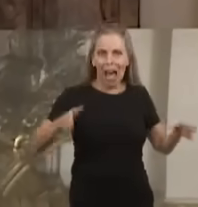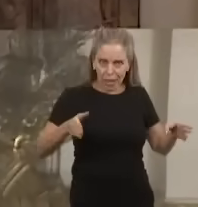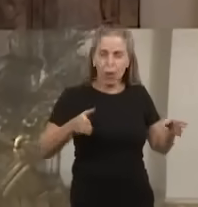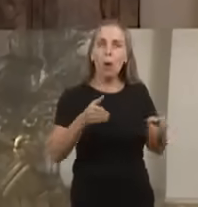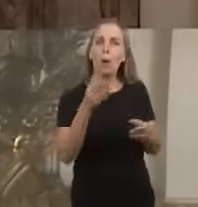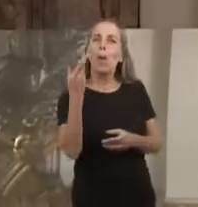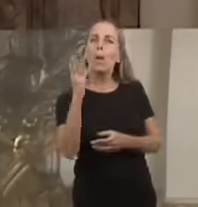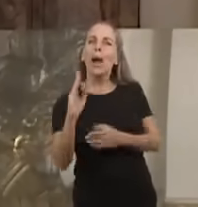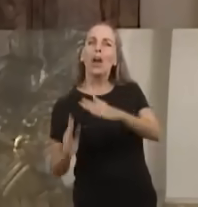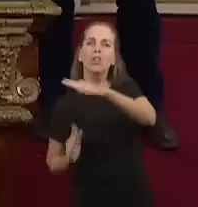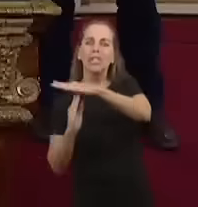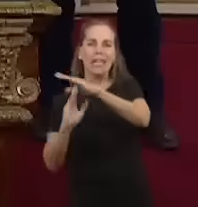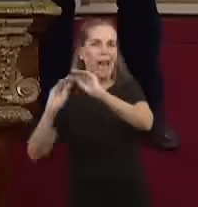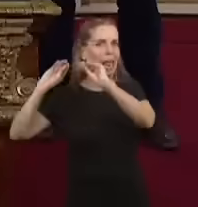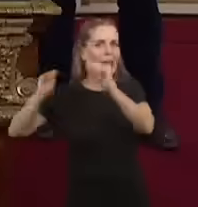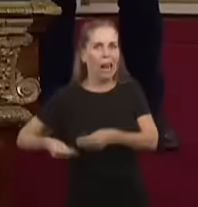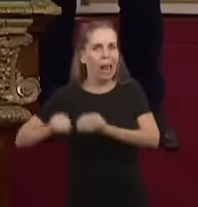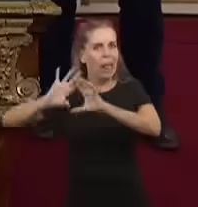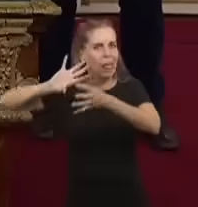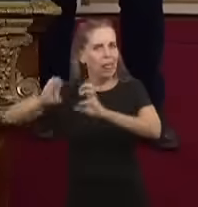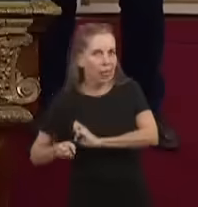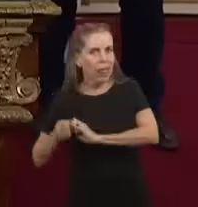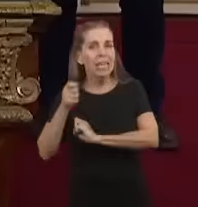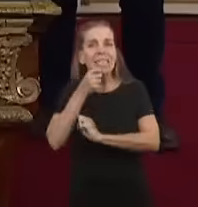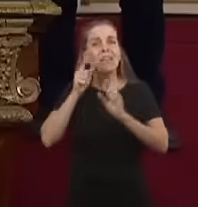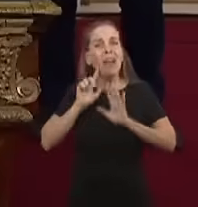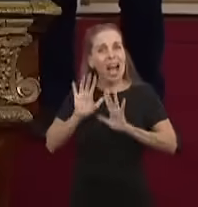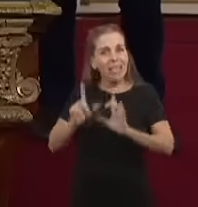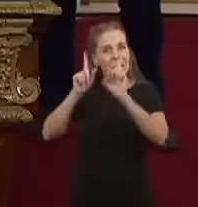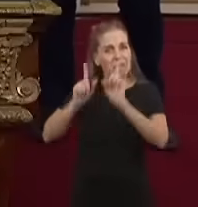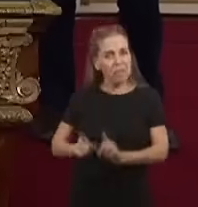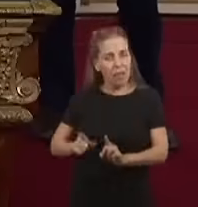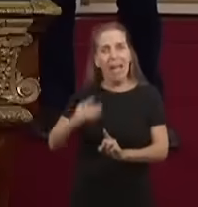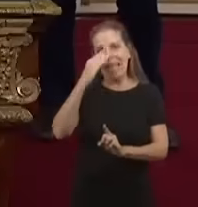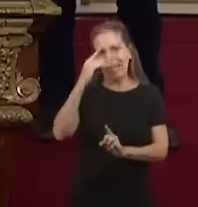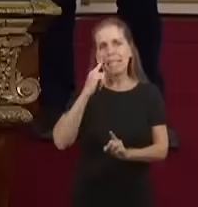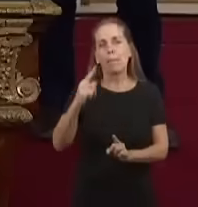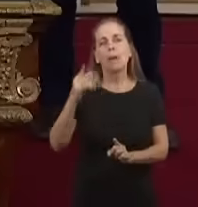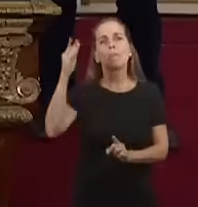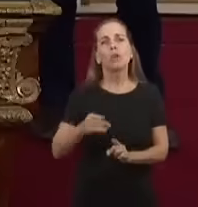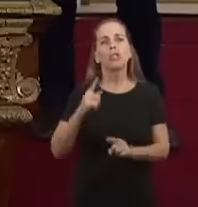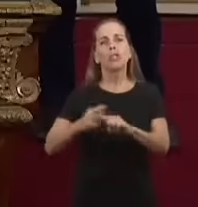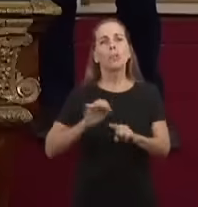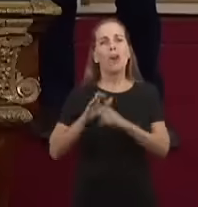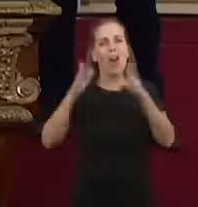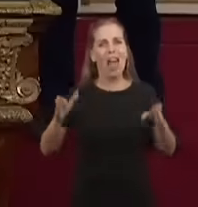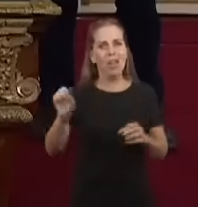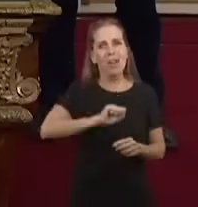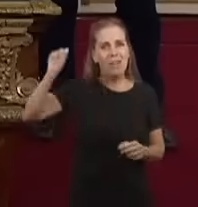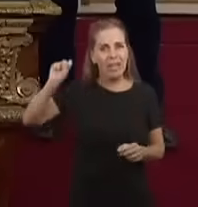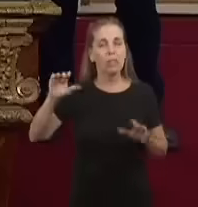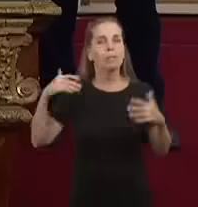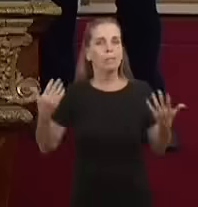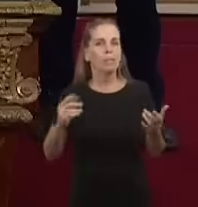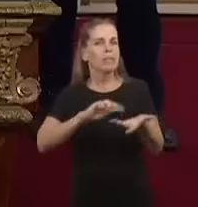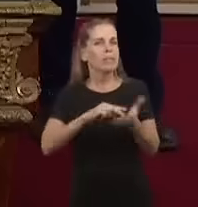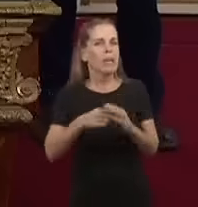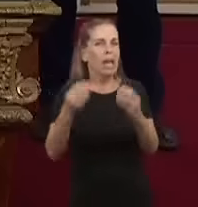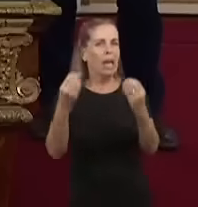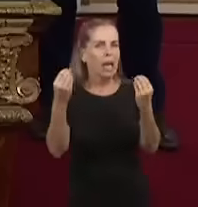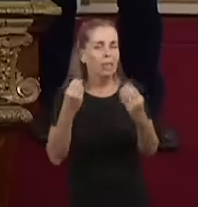un Banco Central quebrado que hubiese llevado la inflación al 15000 anual esto significa que asumimos el gobierno con un